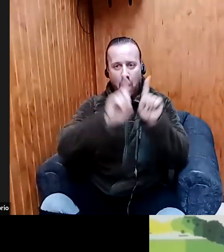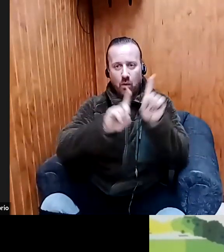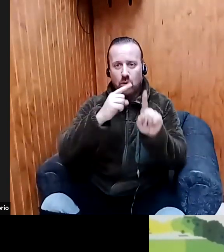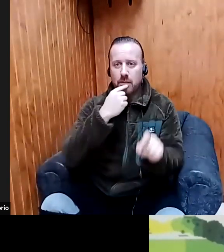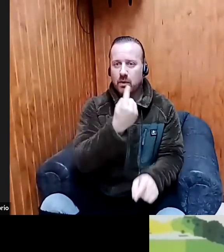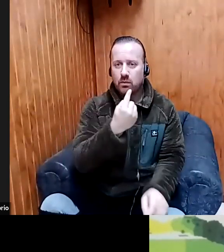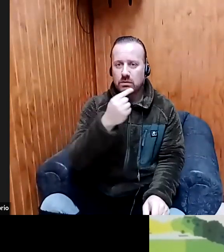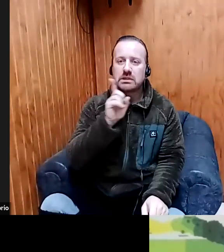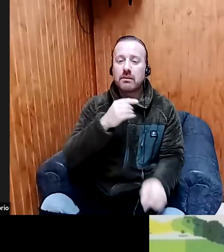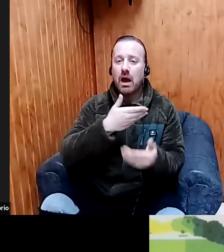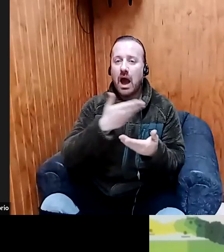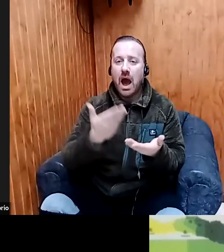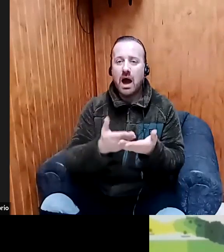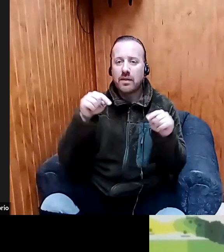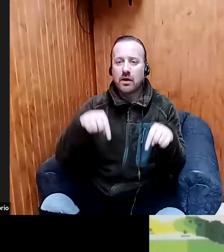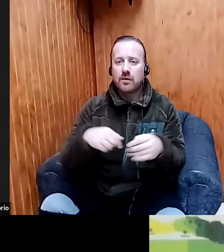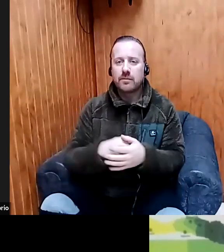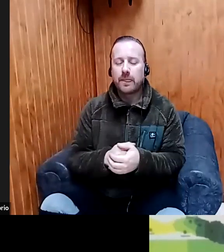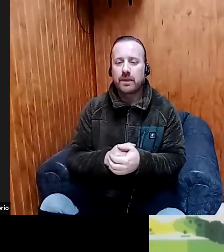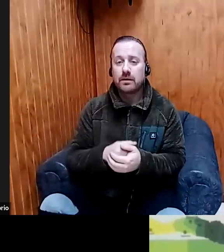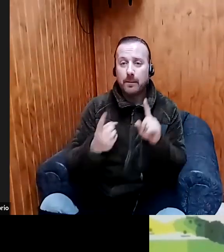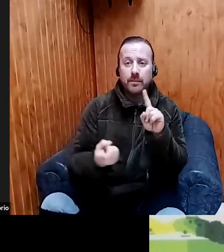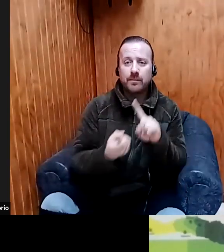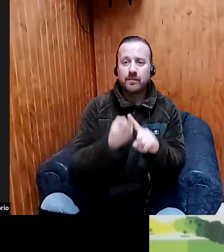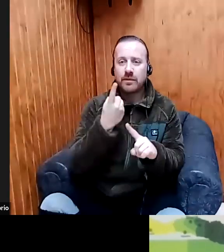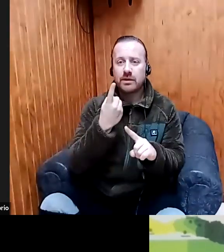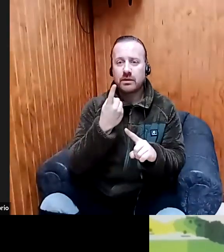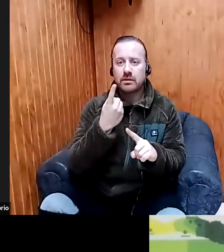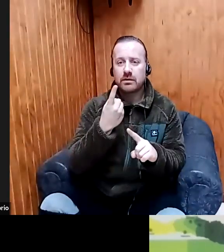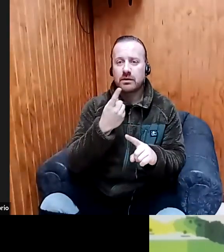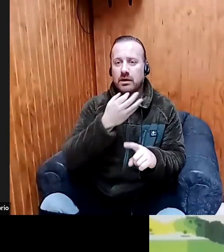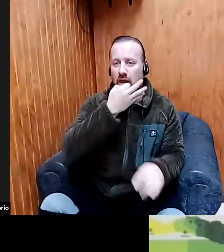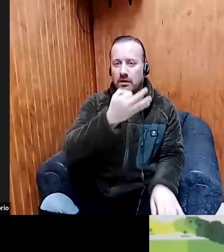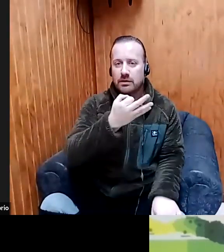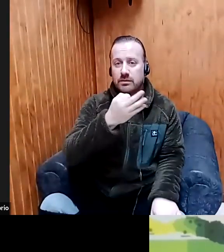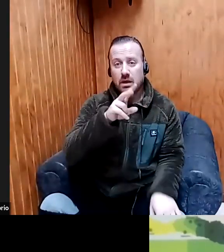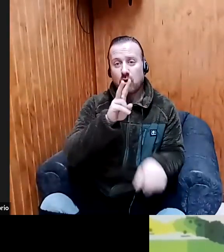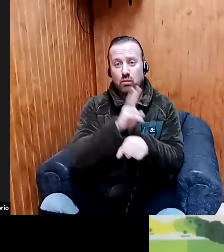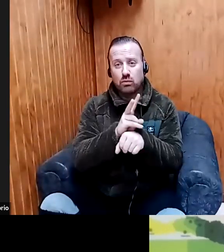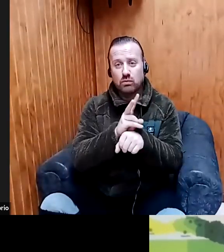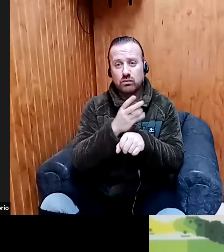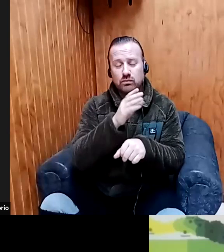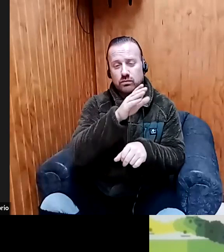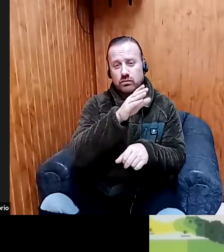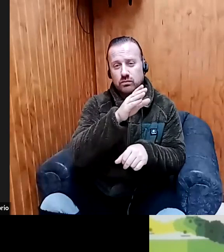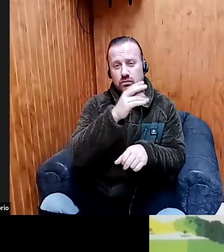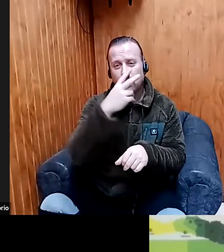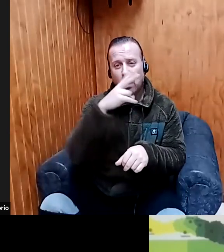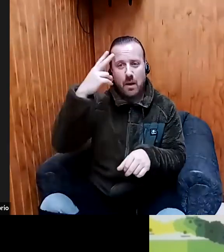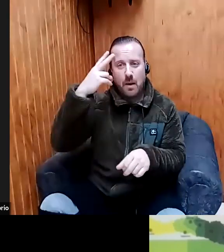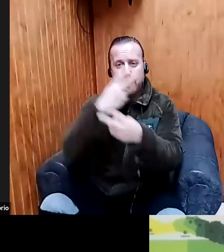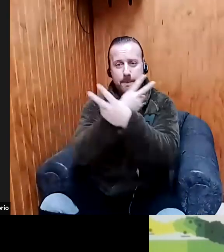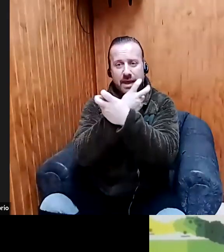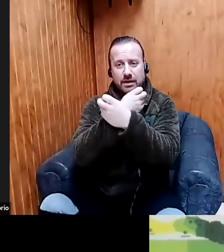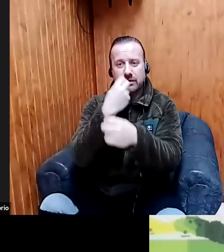tenemos hasta ahora. La primera de ellas dice la profesora Luz Álvarez de la Ciudad de México. Dice,